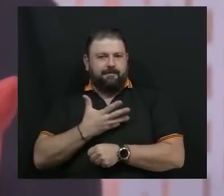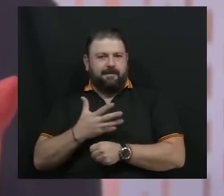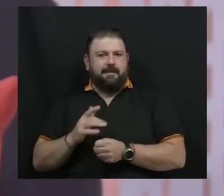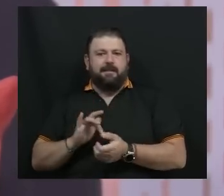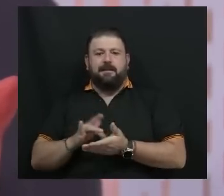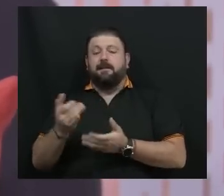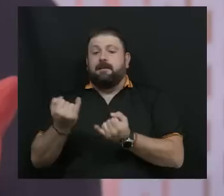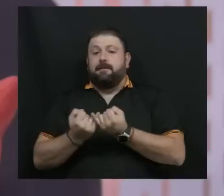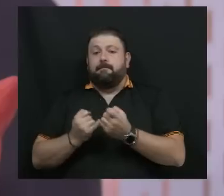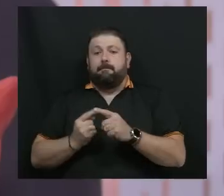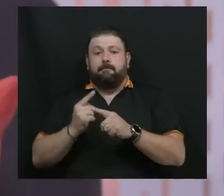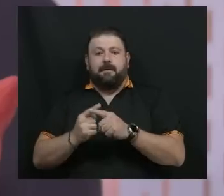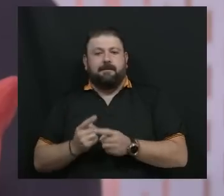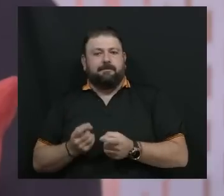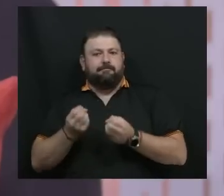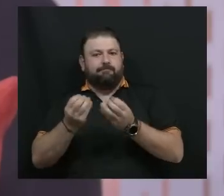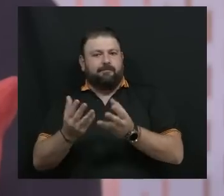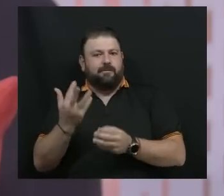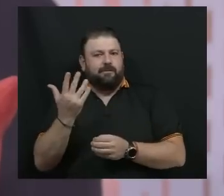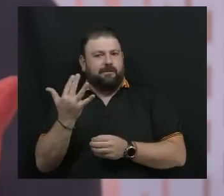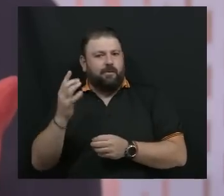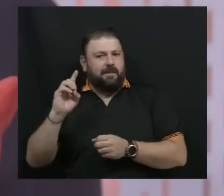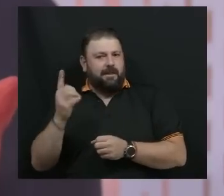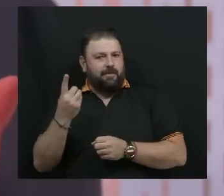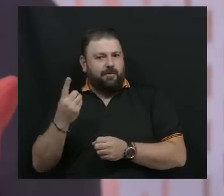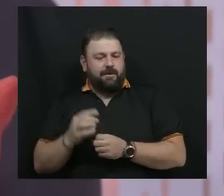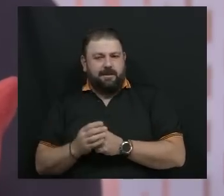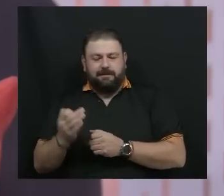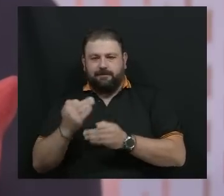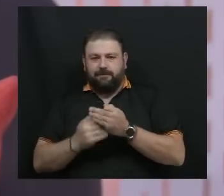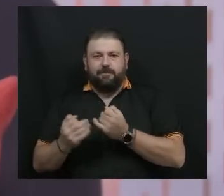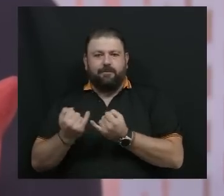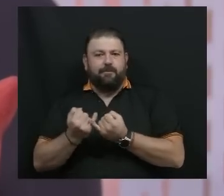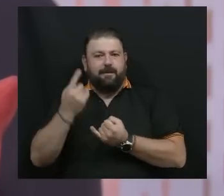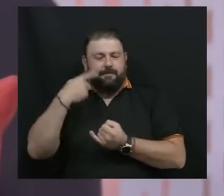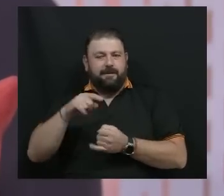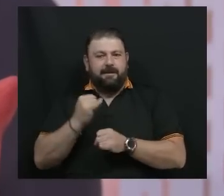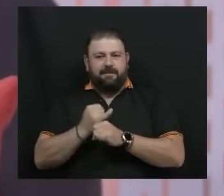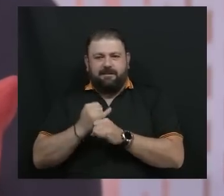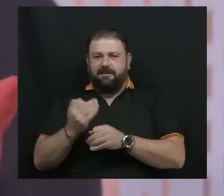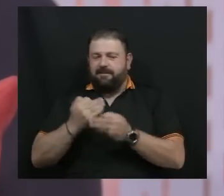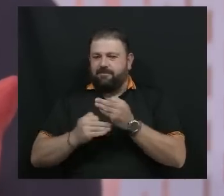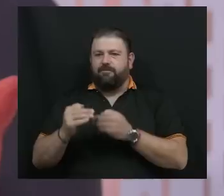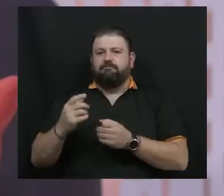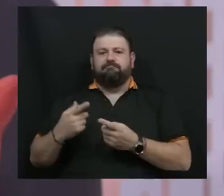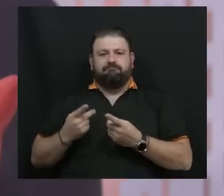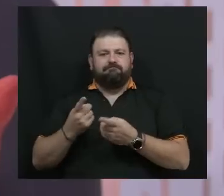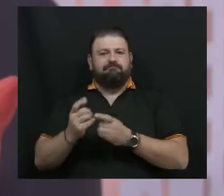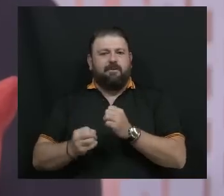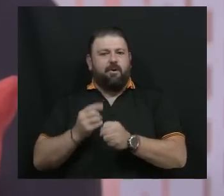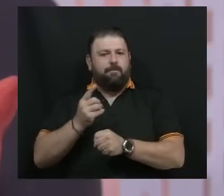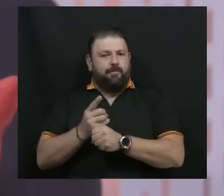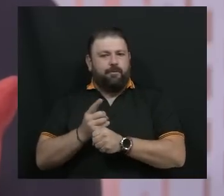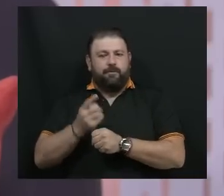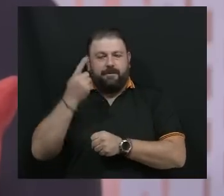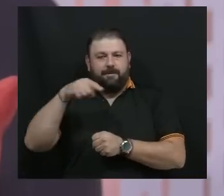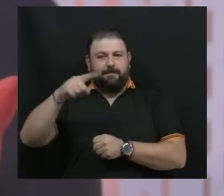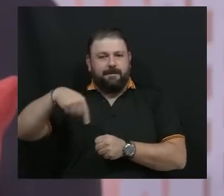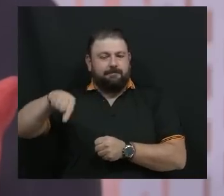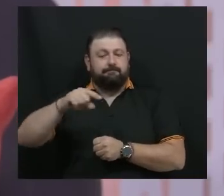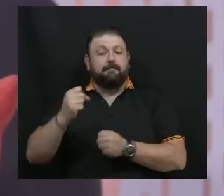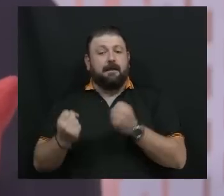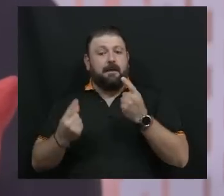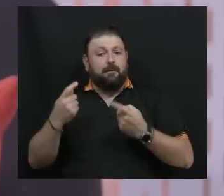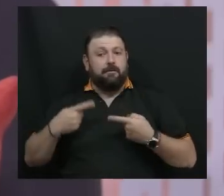del crucero y con el Wi-Fi a bordo, el tema de los incentivos, que tendrás la oportunidad de en abril reponer o